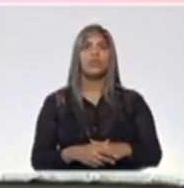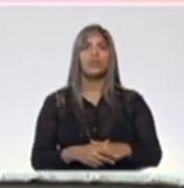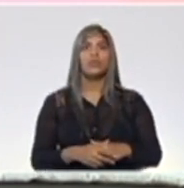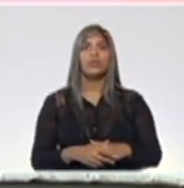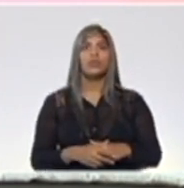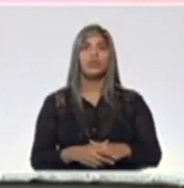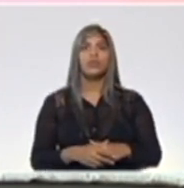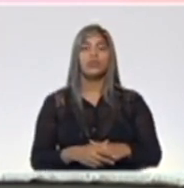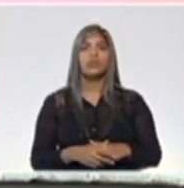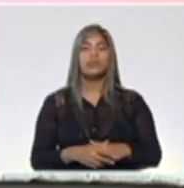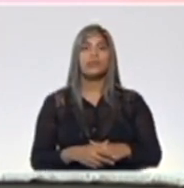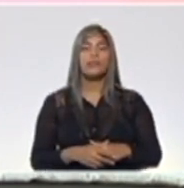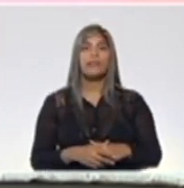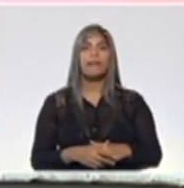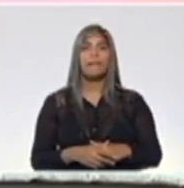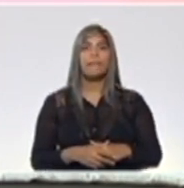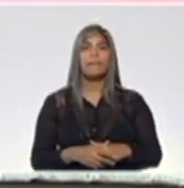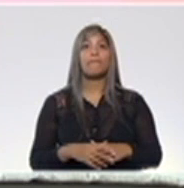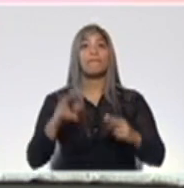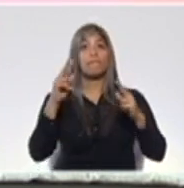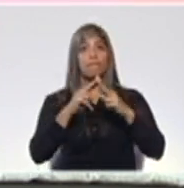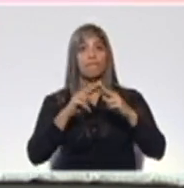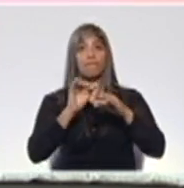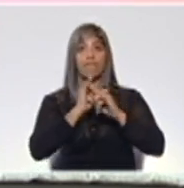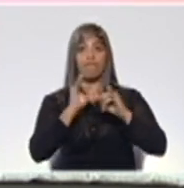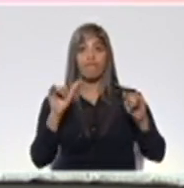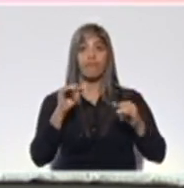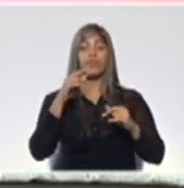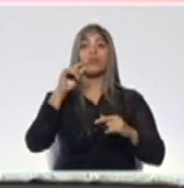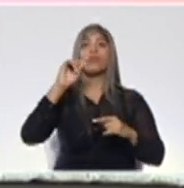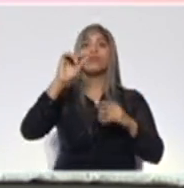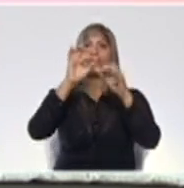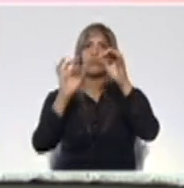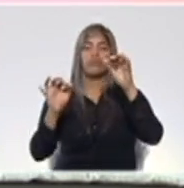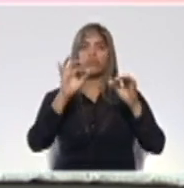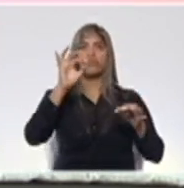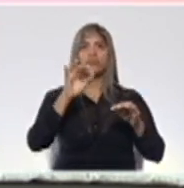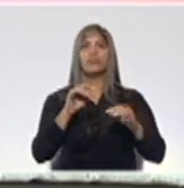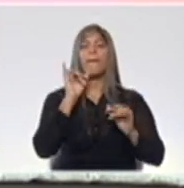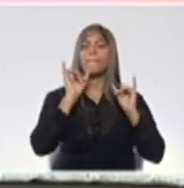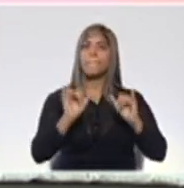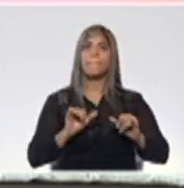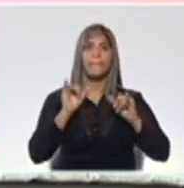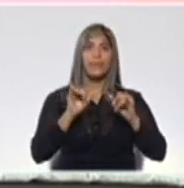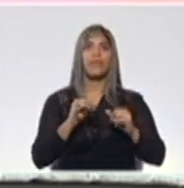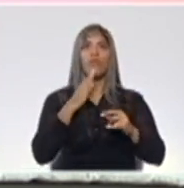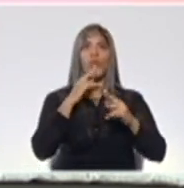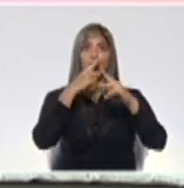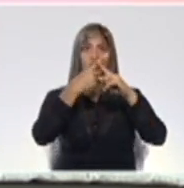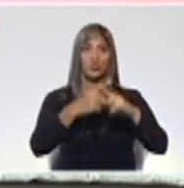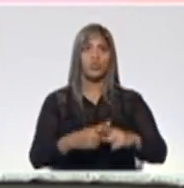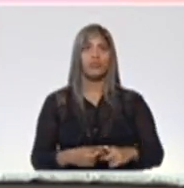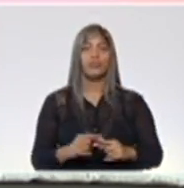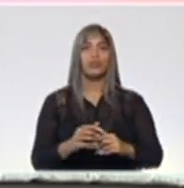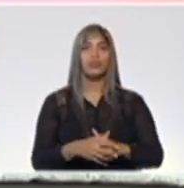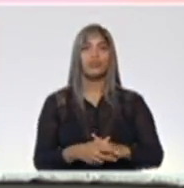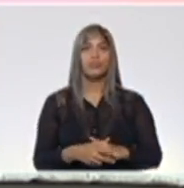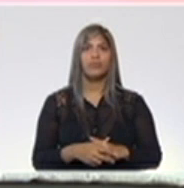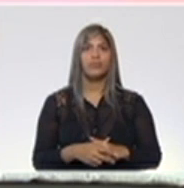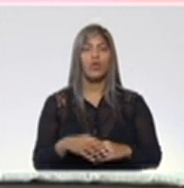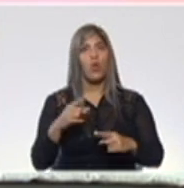Ya conocemos que la longitud de cada lado es el mismo. Entonces, sumaríamos cada uno de ellos.